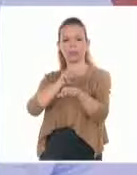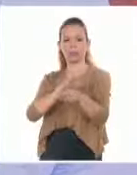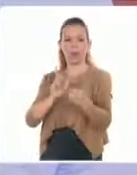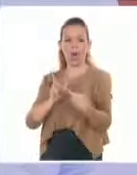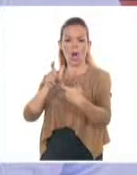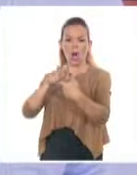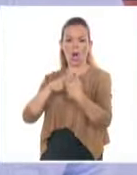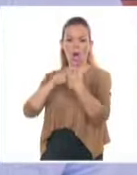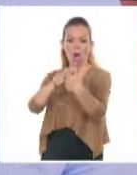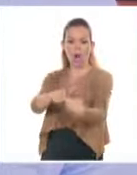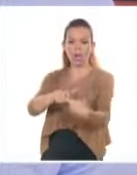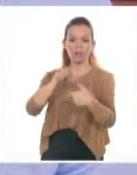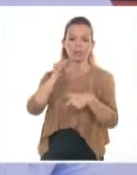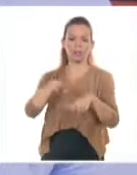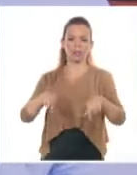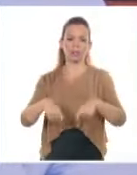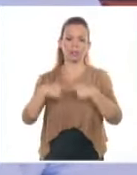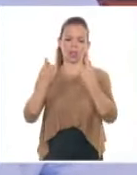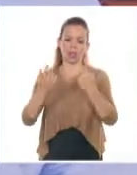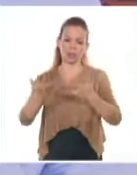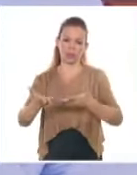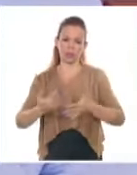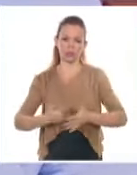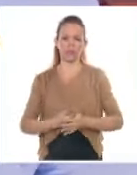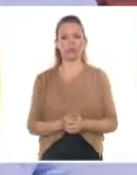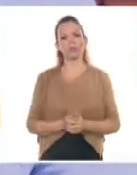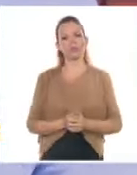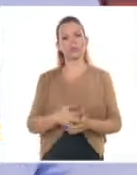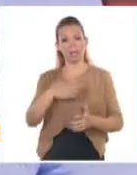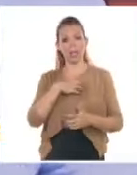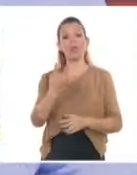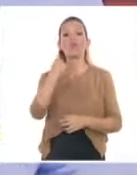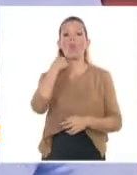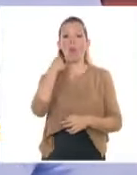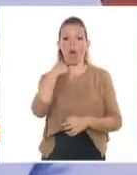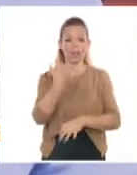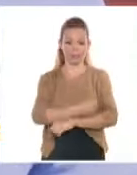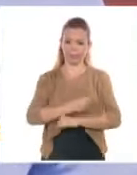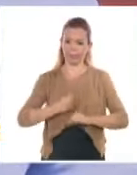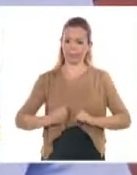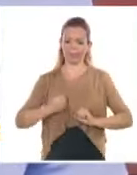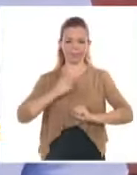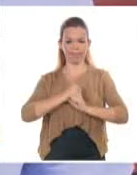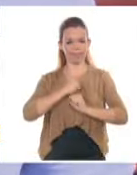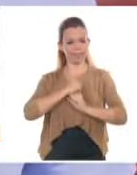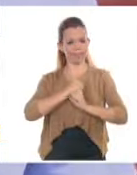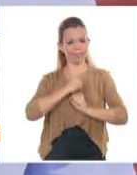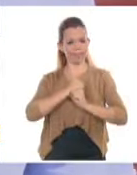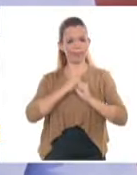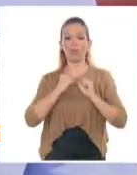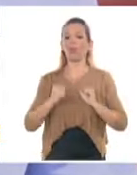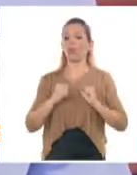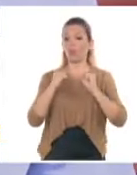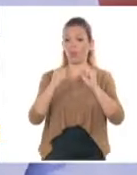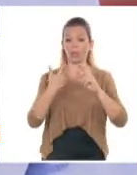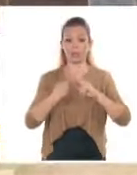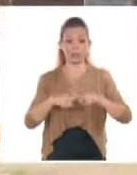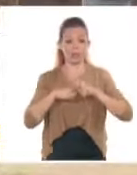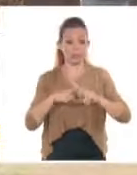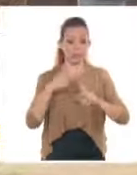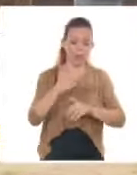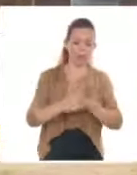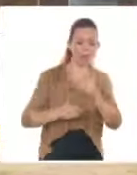Villa Clara. Cienfuegos ha tenido un año de mucho esfuerzo, se han reparado los principales ramales con un proceso